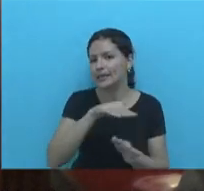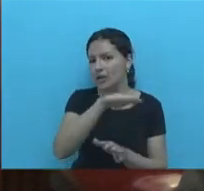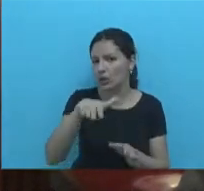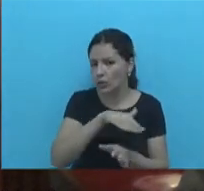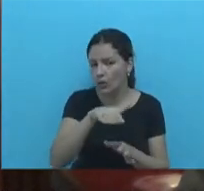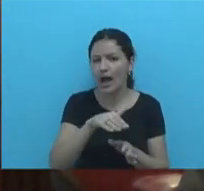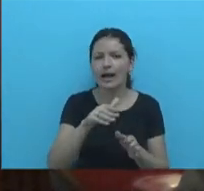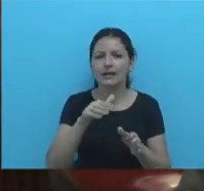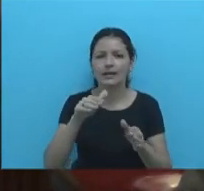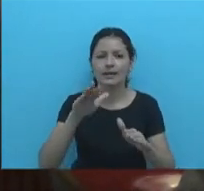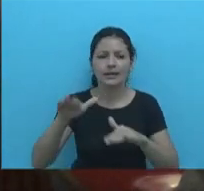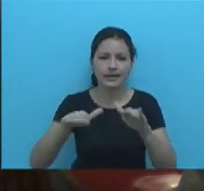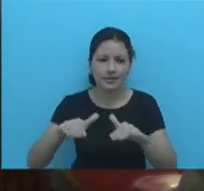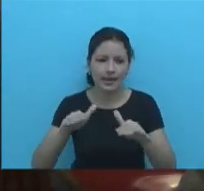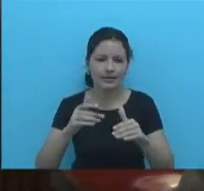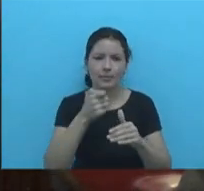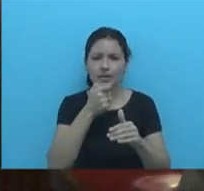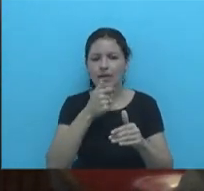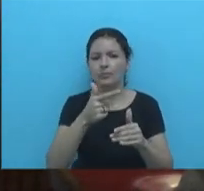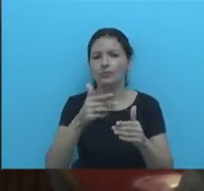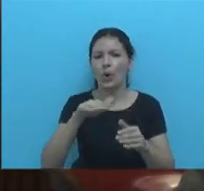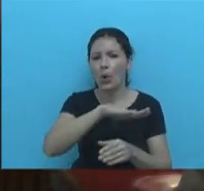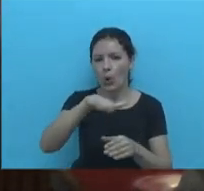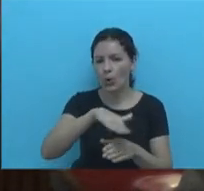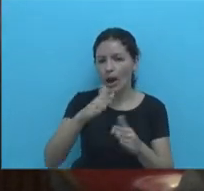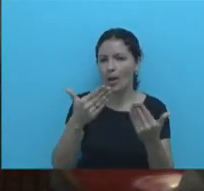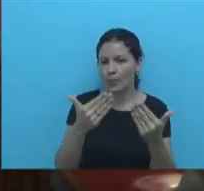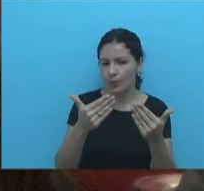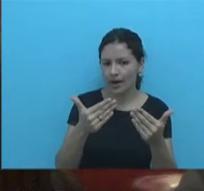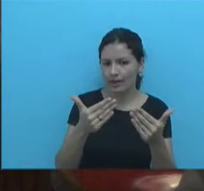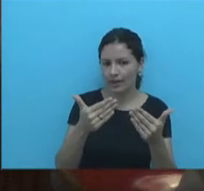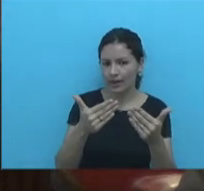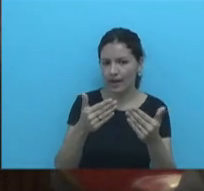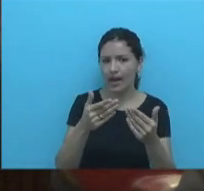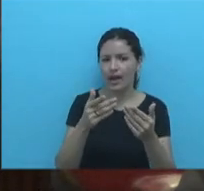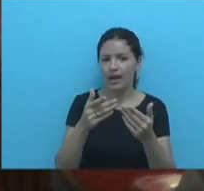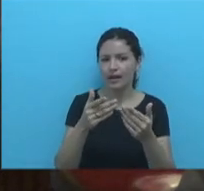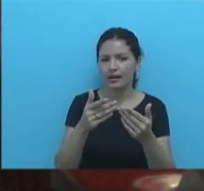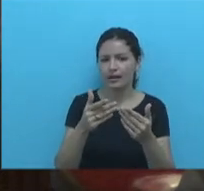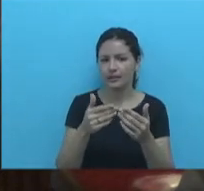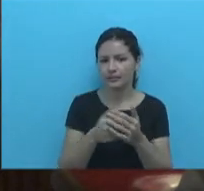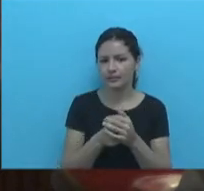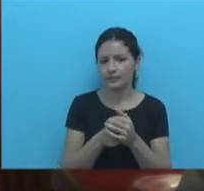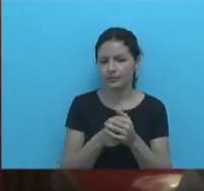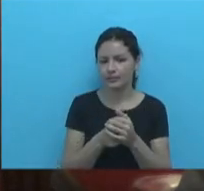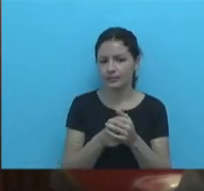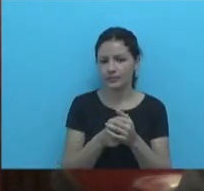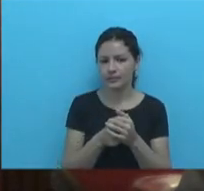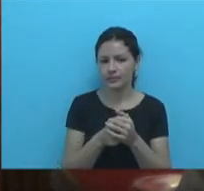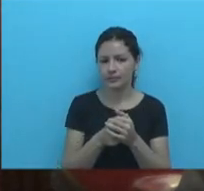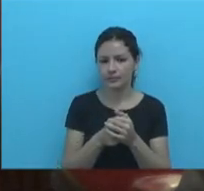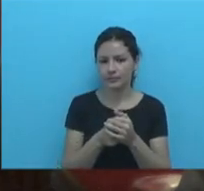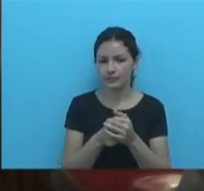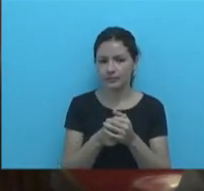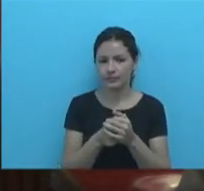de elementos. Si el espacio te da para el espacio, la capacidad del profesor de enseñanza y los elementos de para